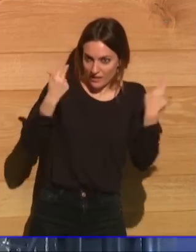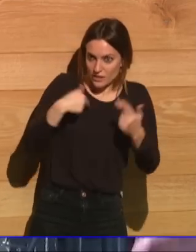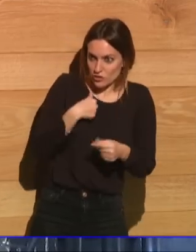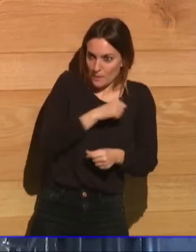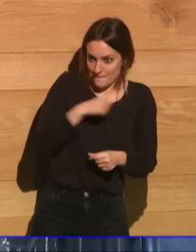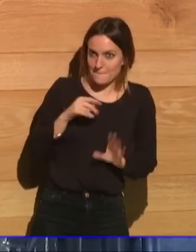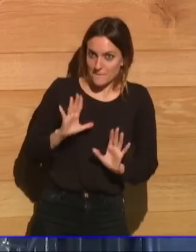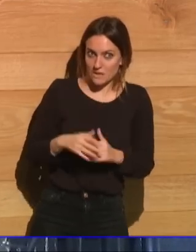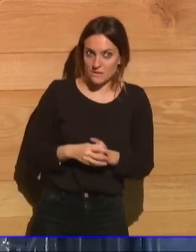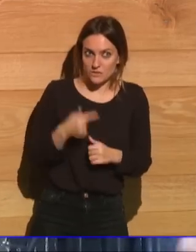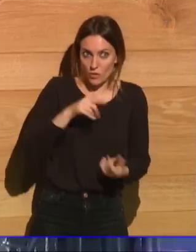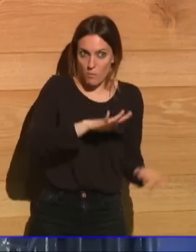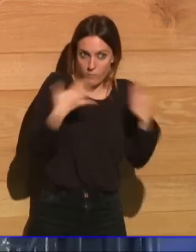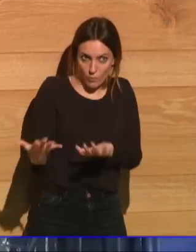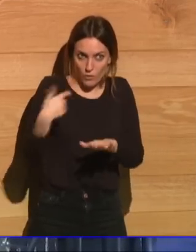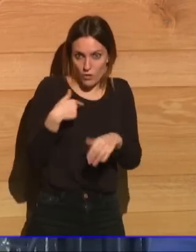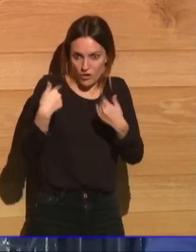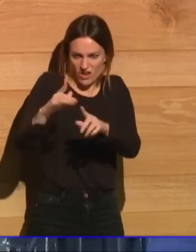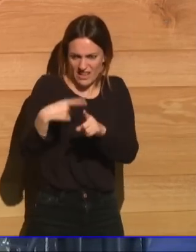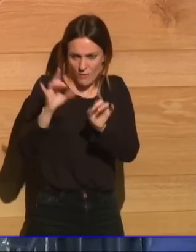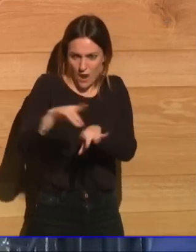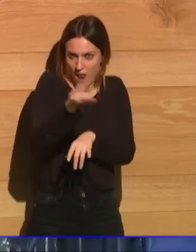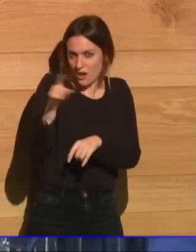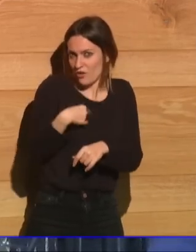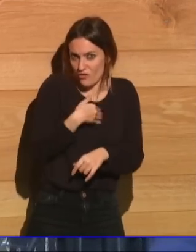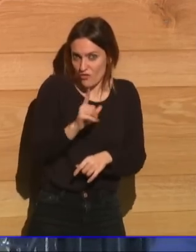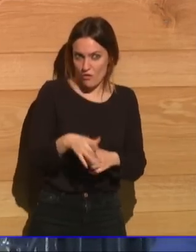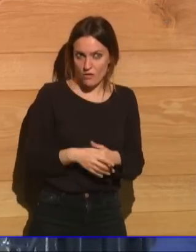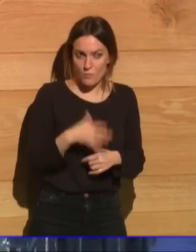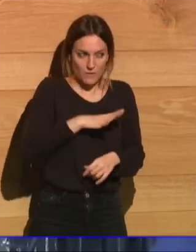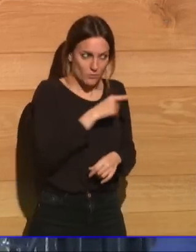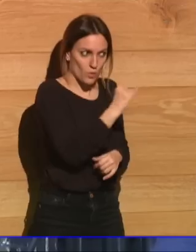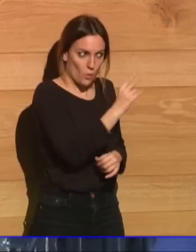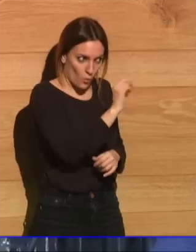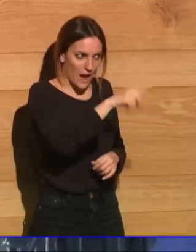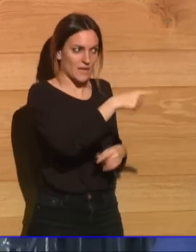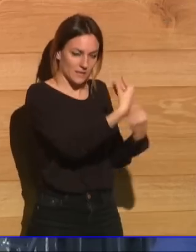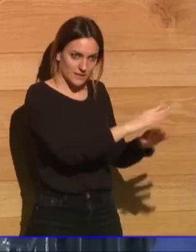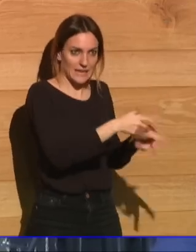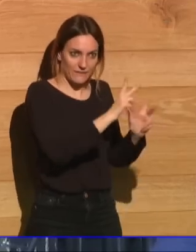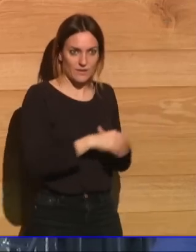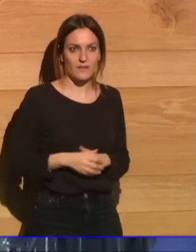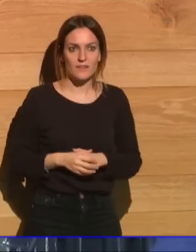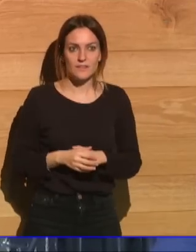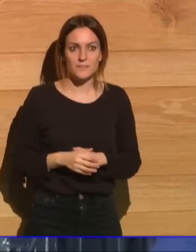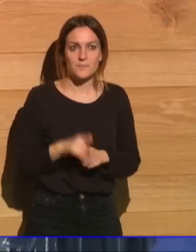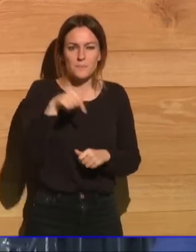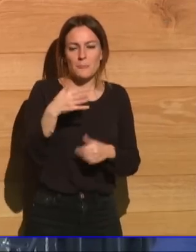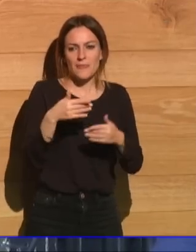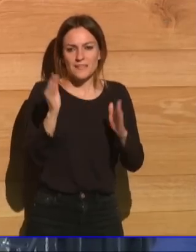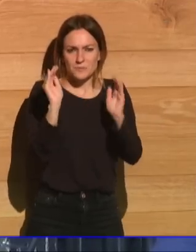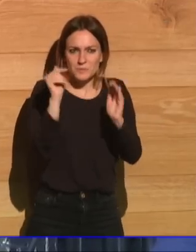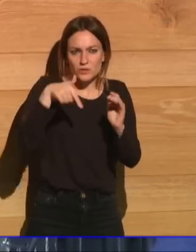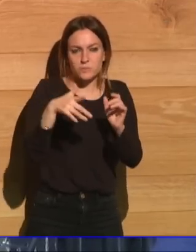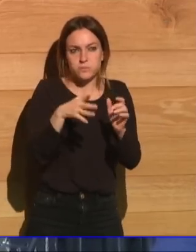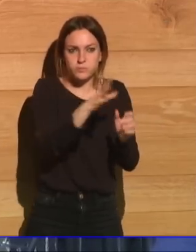intentar convertirme en un purria monstruo. como vosotros. Sé tú, Juan. En el momento en que se lo están llevando, se lo podía llevar